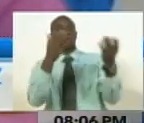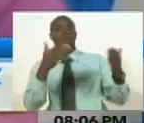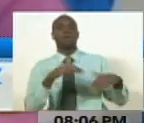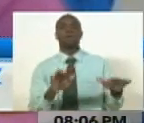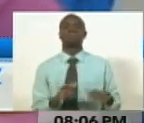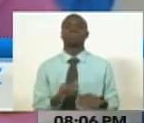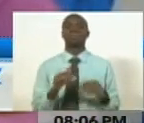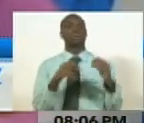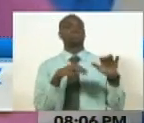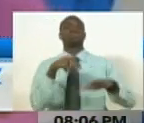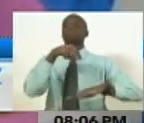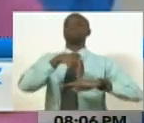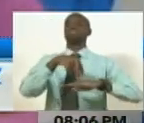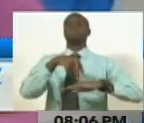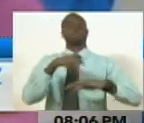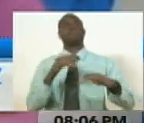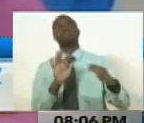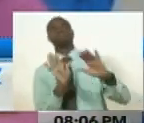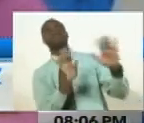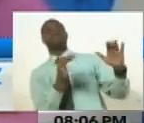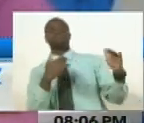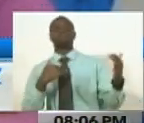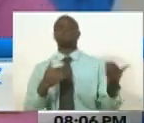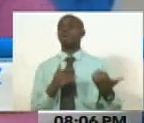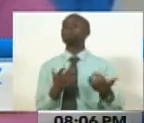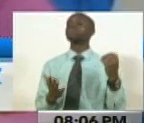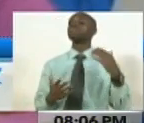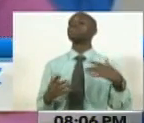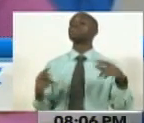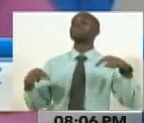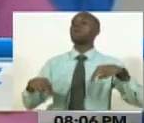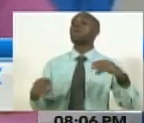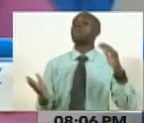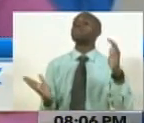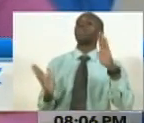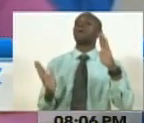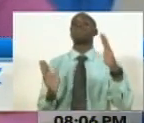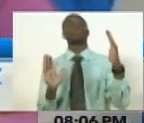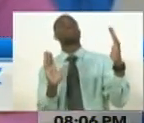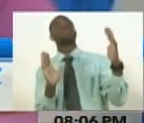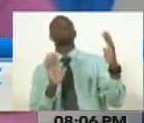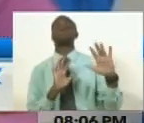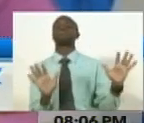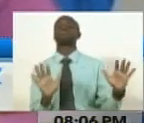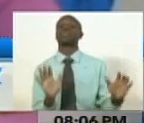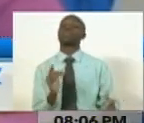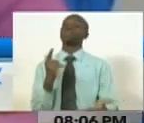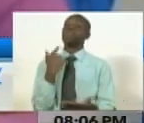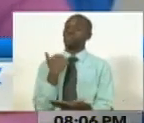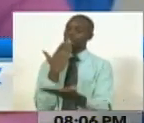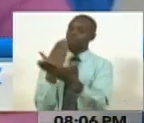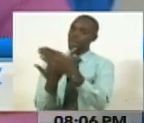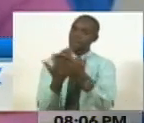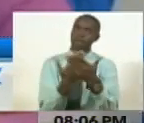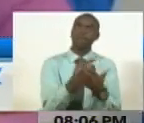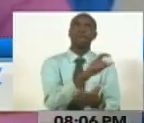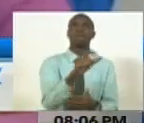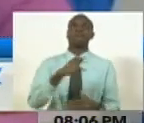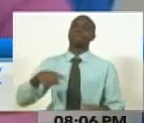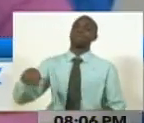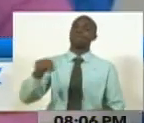plantarse frente, para plantarse pueblo. Yo agradezco, no hice el día de